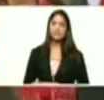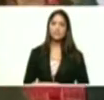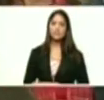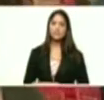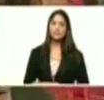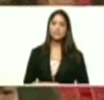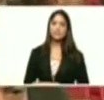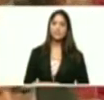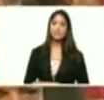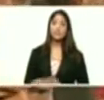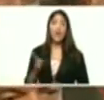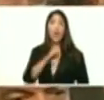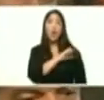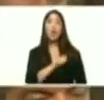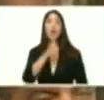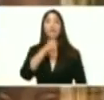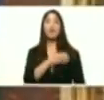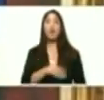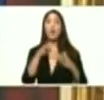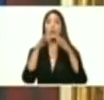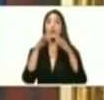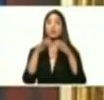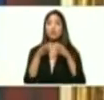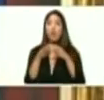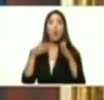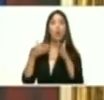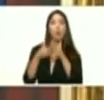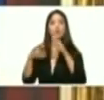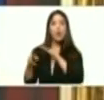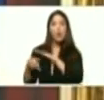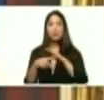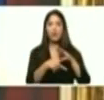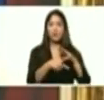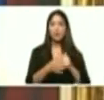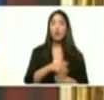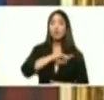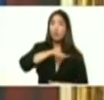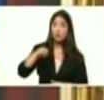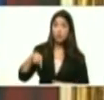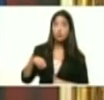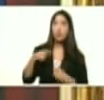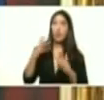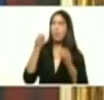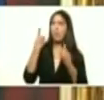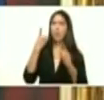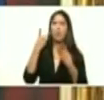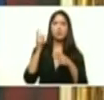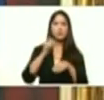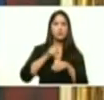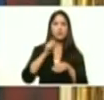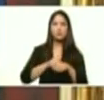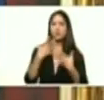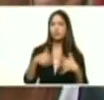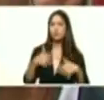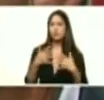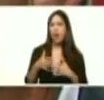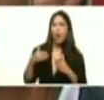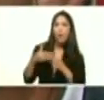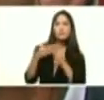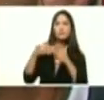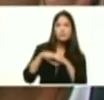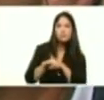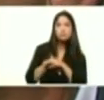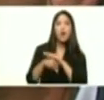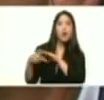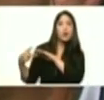él fue, jefe, de la comisión nacional, contra el contrabando, nosotros rompimos récord, contra el acaparamiento, y el